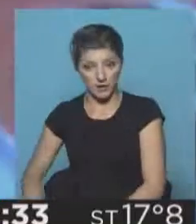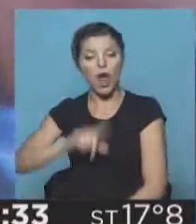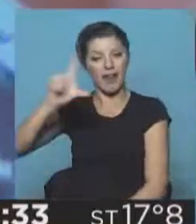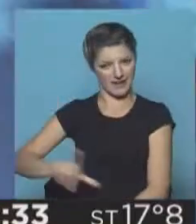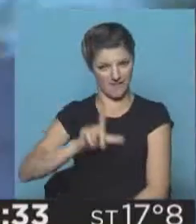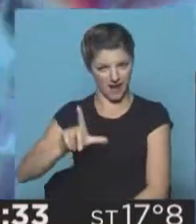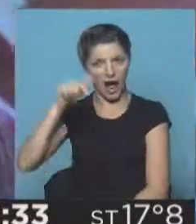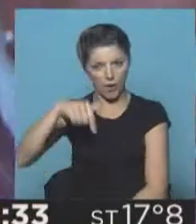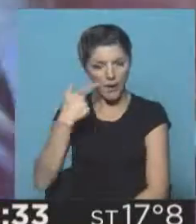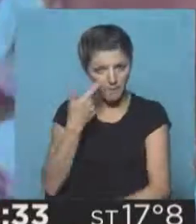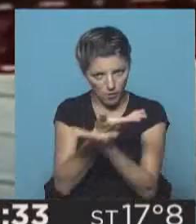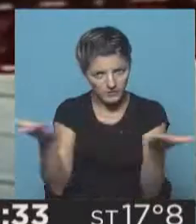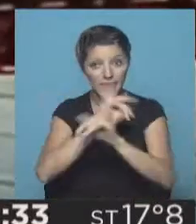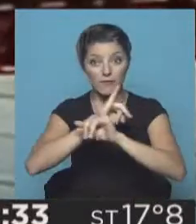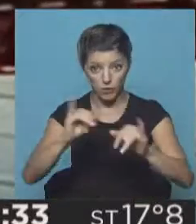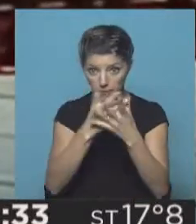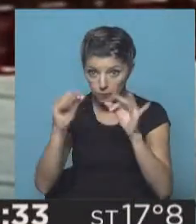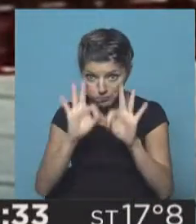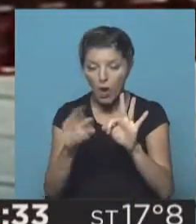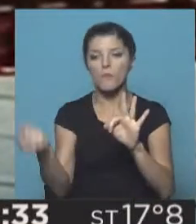Vemos el informe y después discutimos.